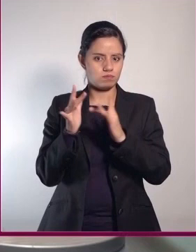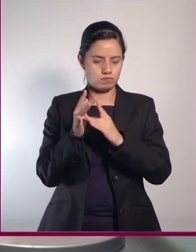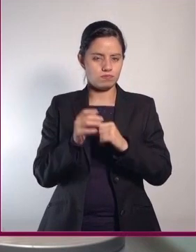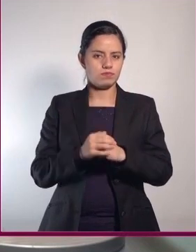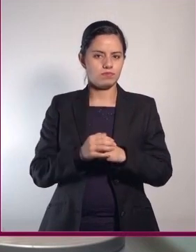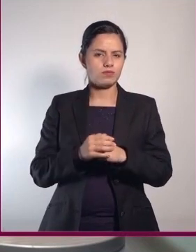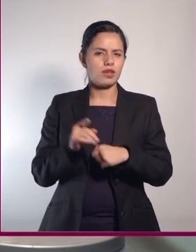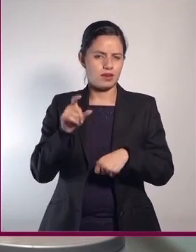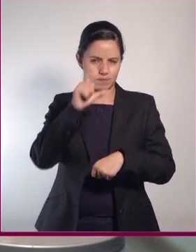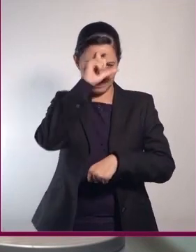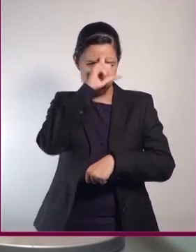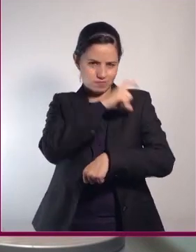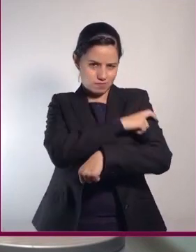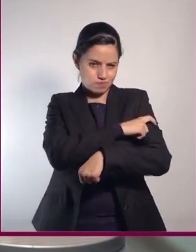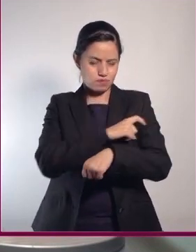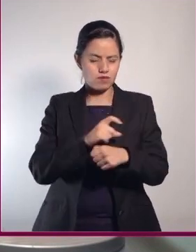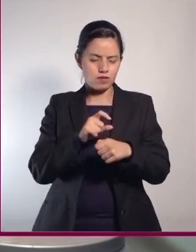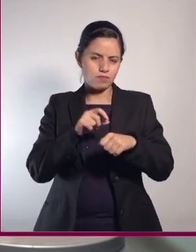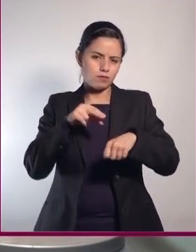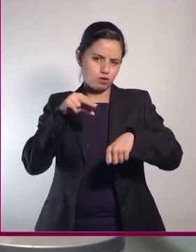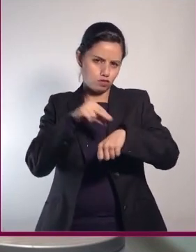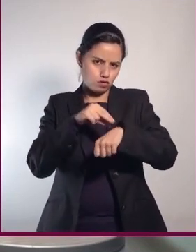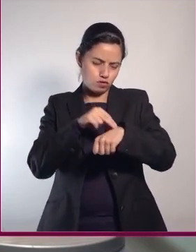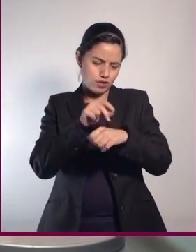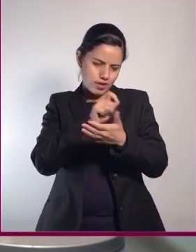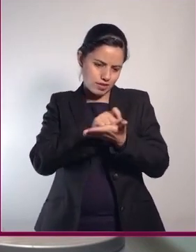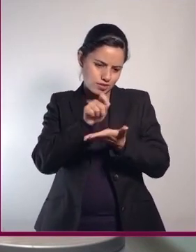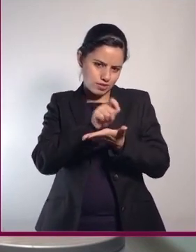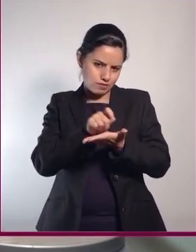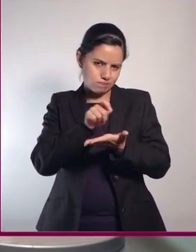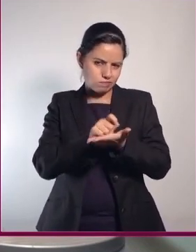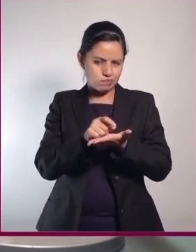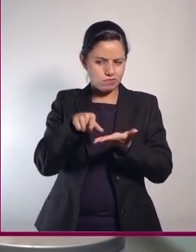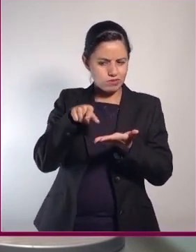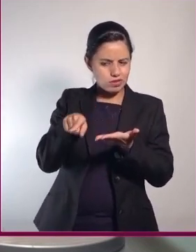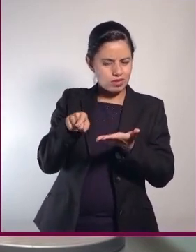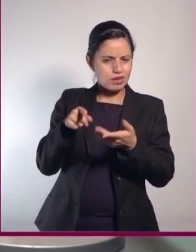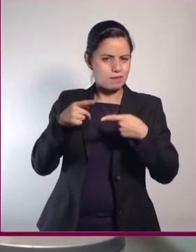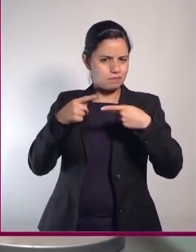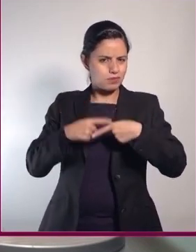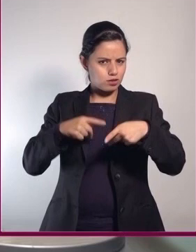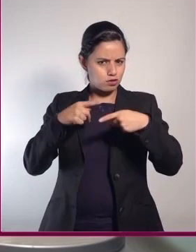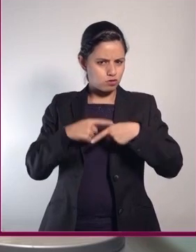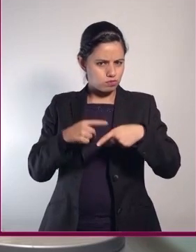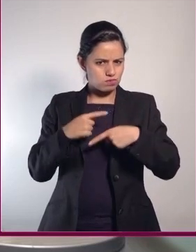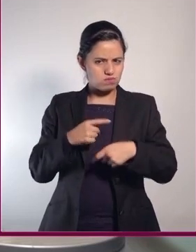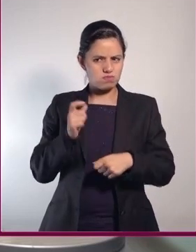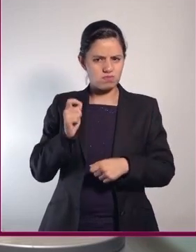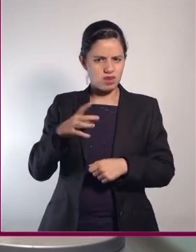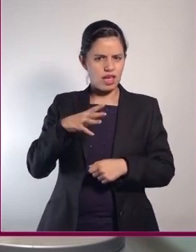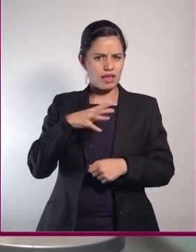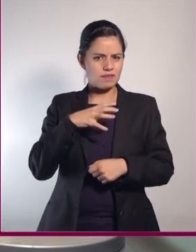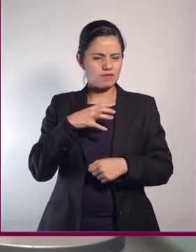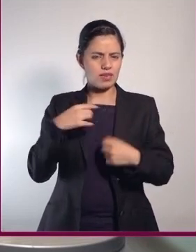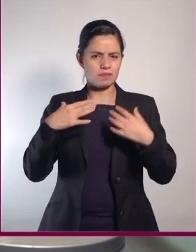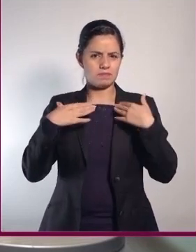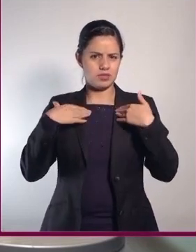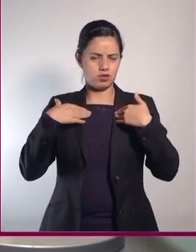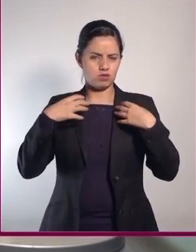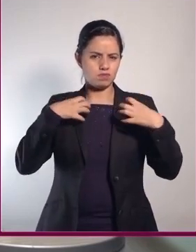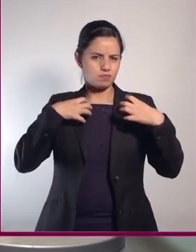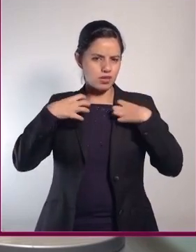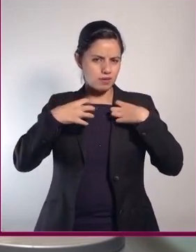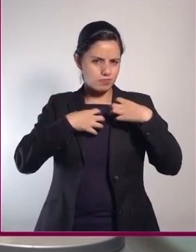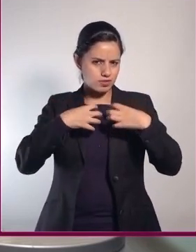egipcio escribió en ese texto antiguo que había tenido un paciente al que le encontró masas abultadas en el pecho